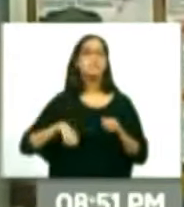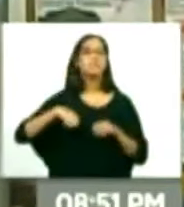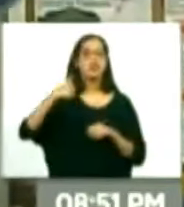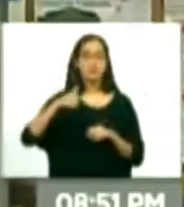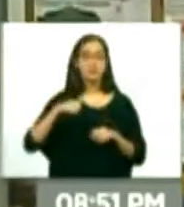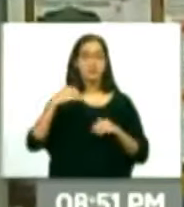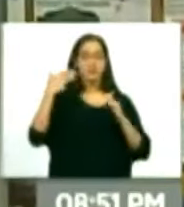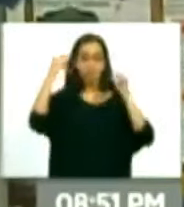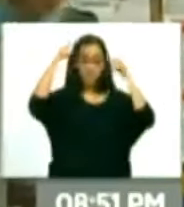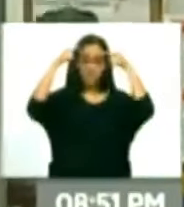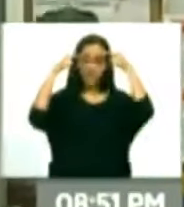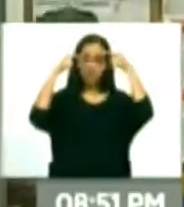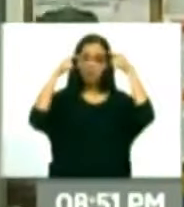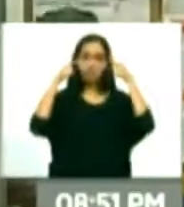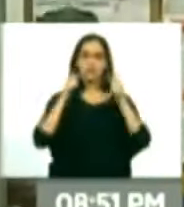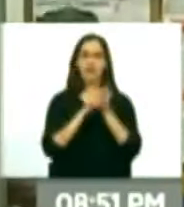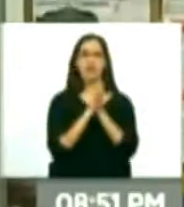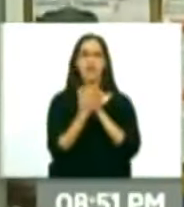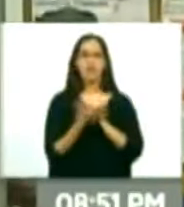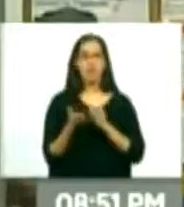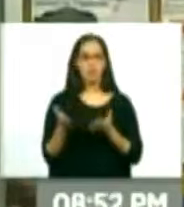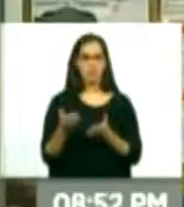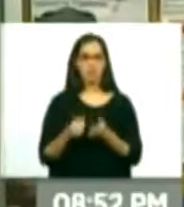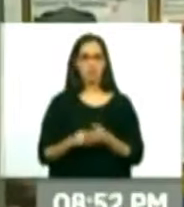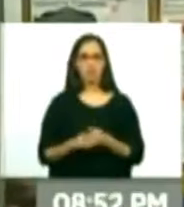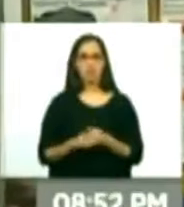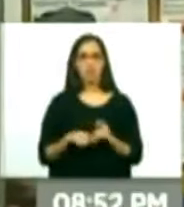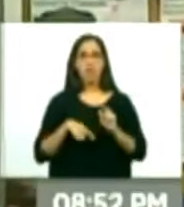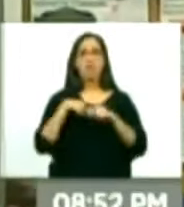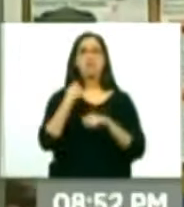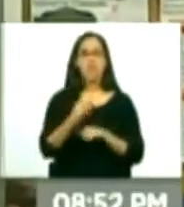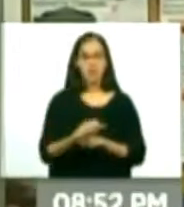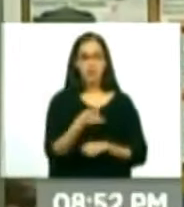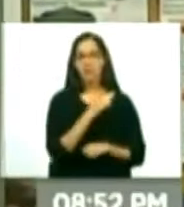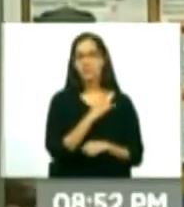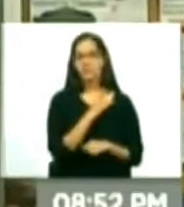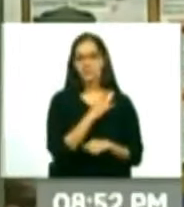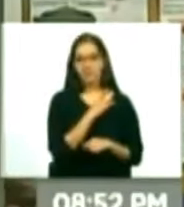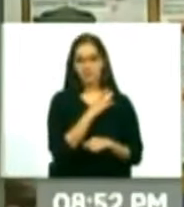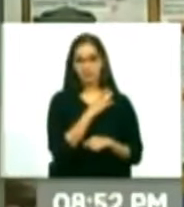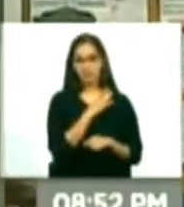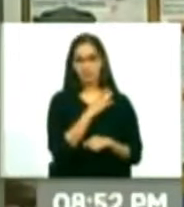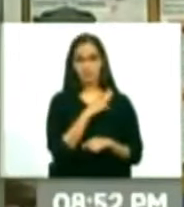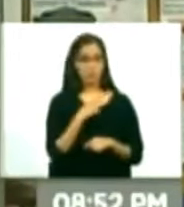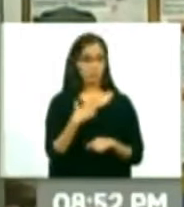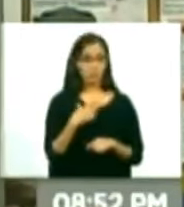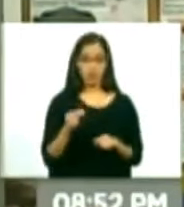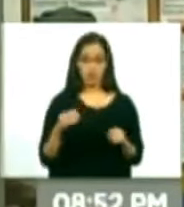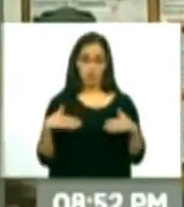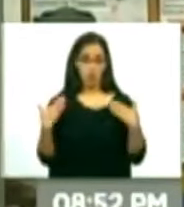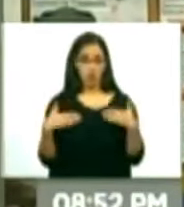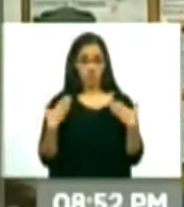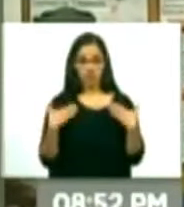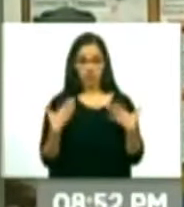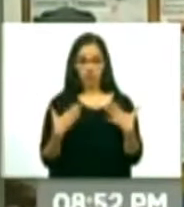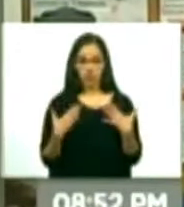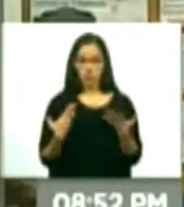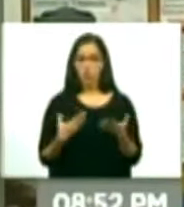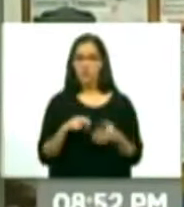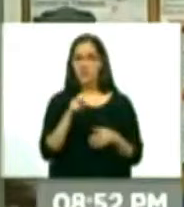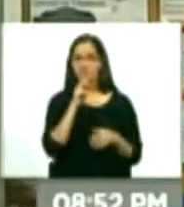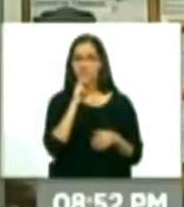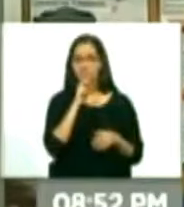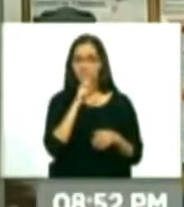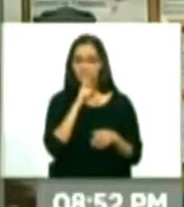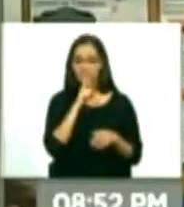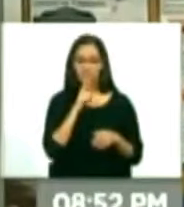Chávez acabó con eso. Después lo pasaron a las universidades, no contentos con el filtro que le ponían